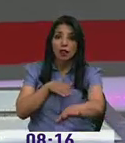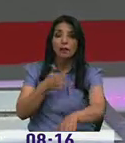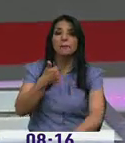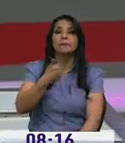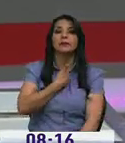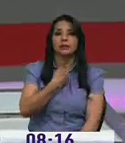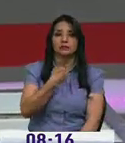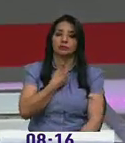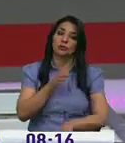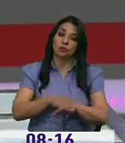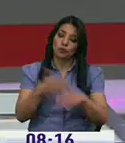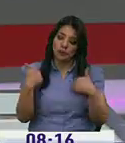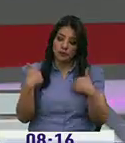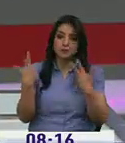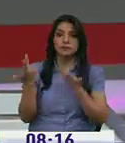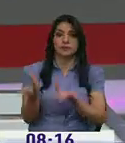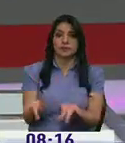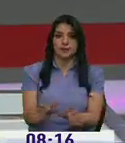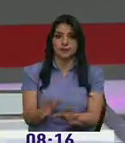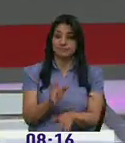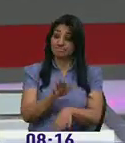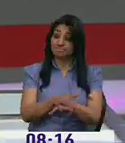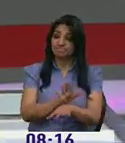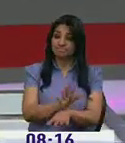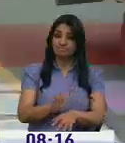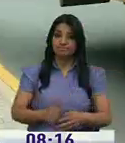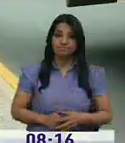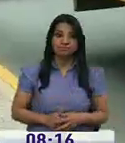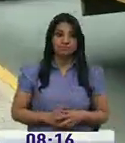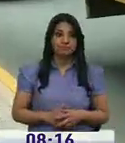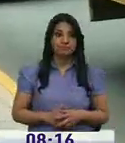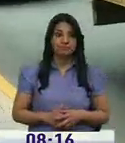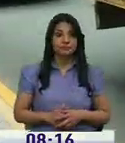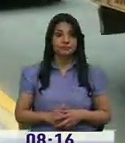propia irresponsabilidad. Veamos.